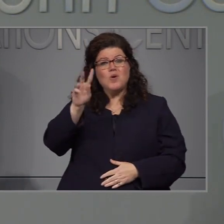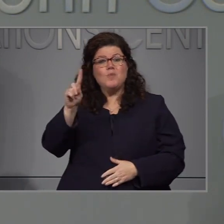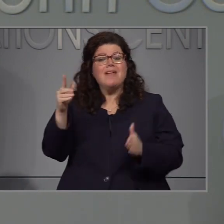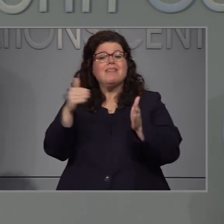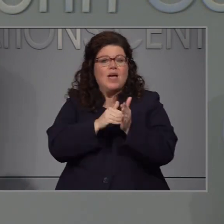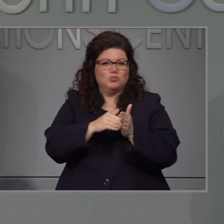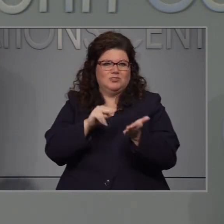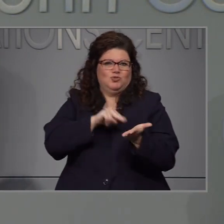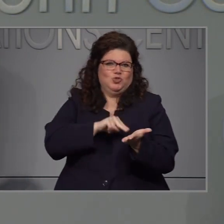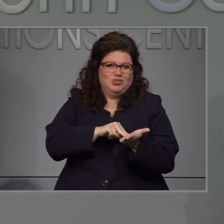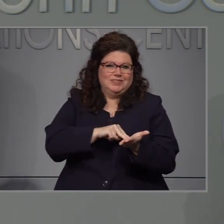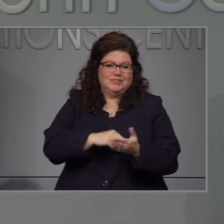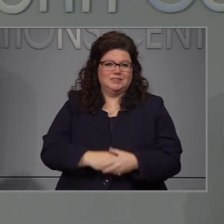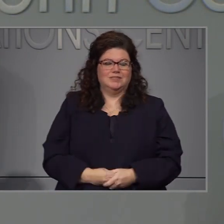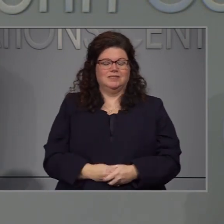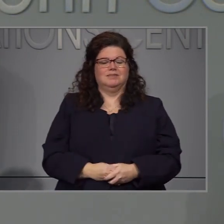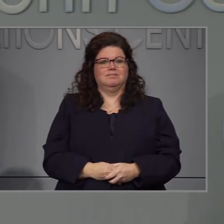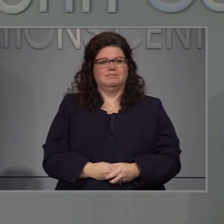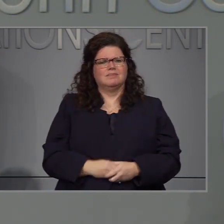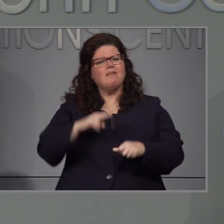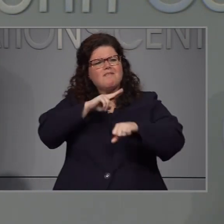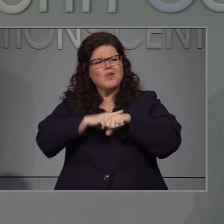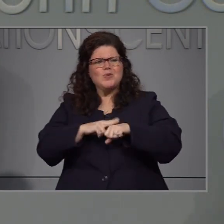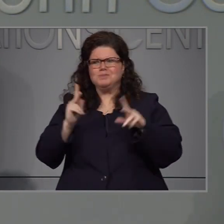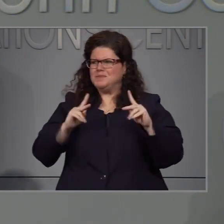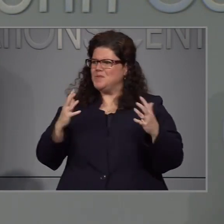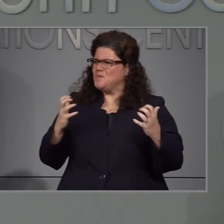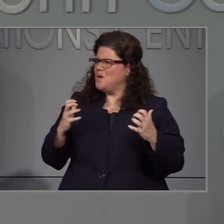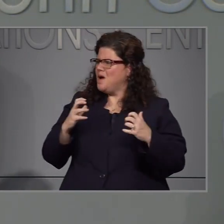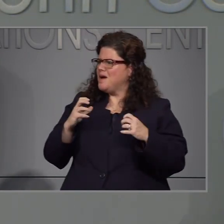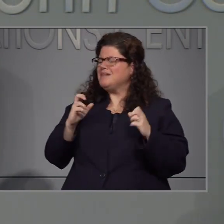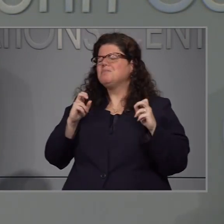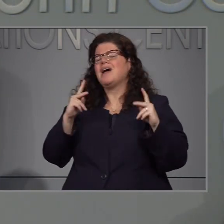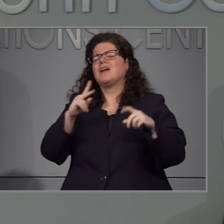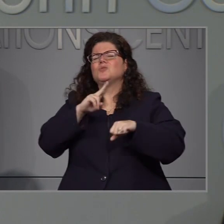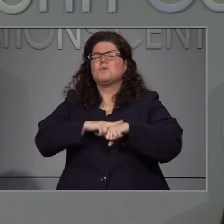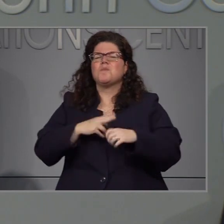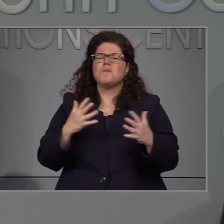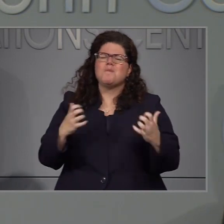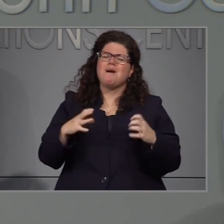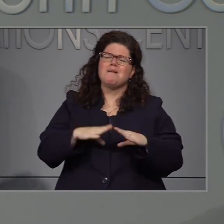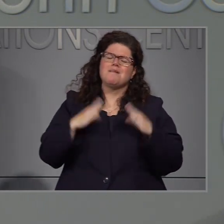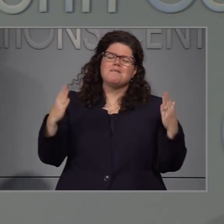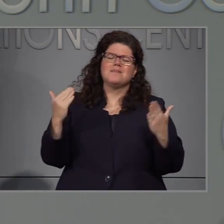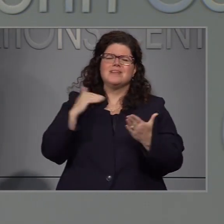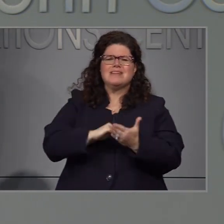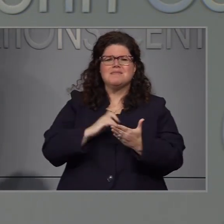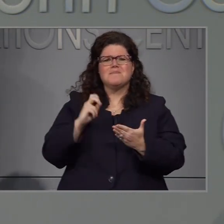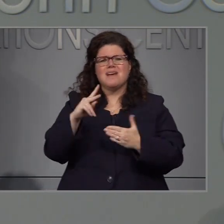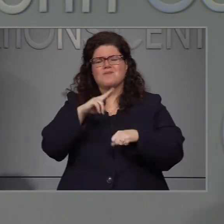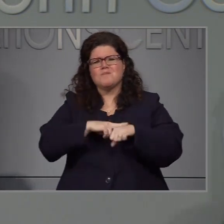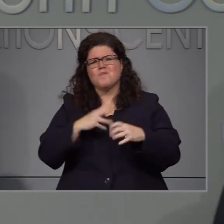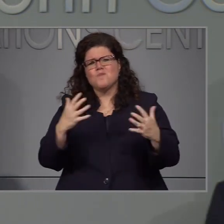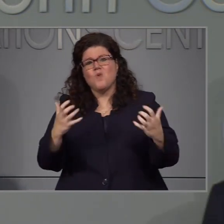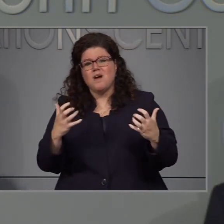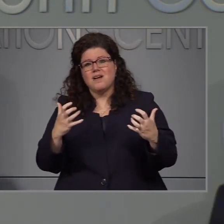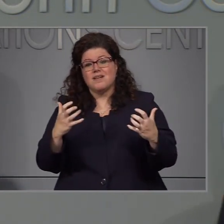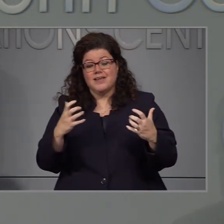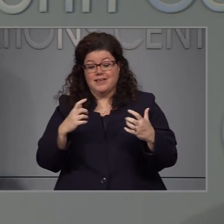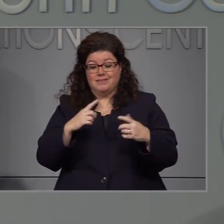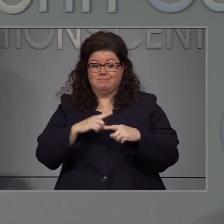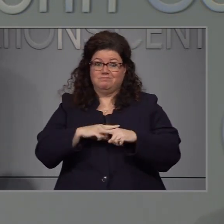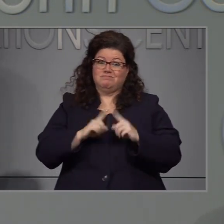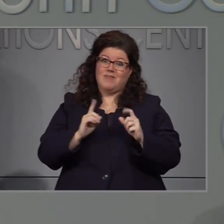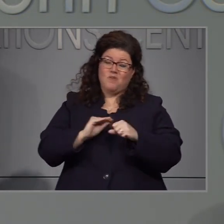Todos deseamos regresar a la normalidad, pero debido a COVID-19, estamos viviendo y experimentando